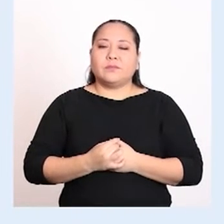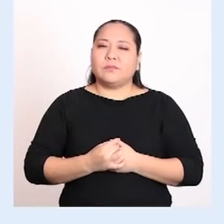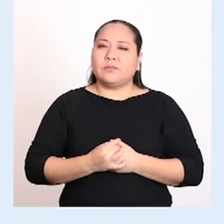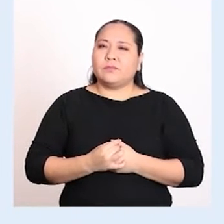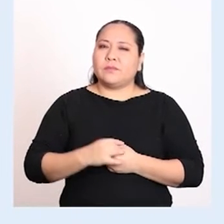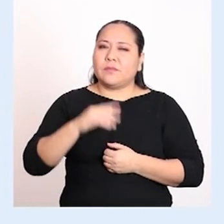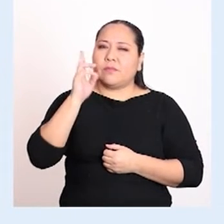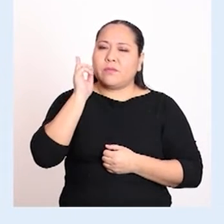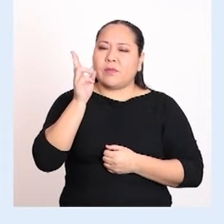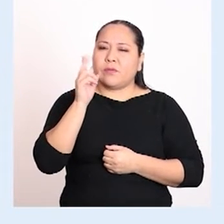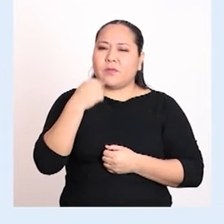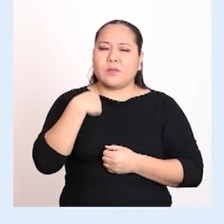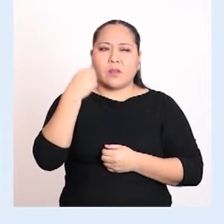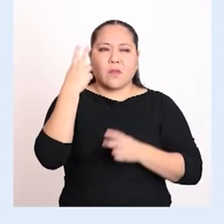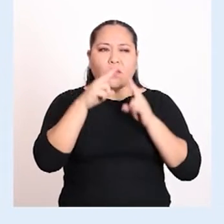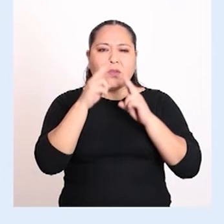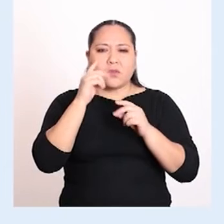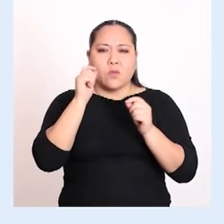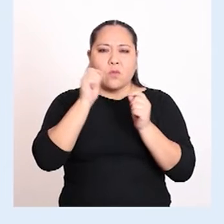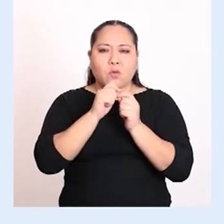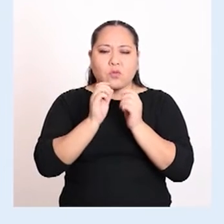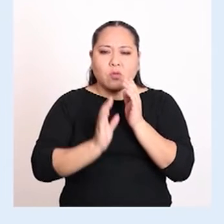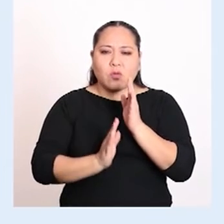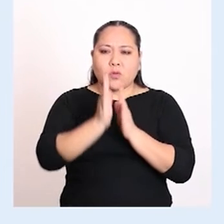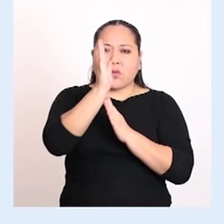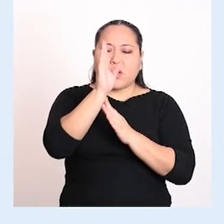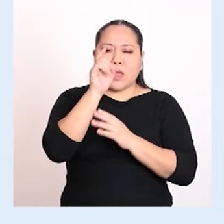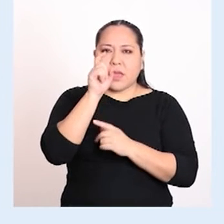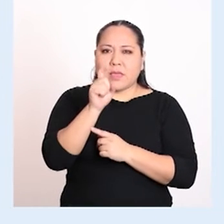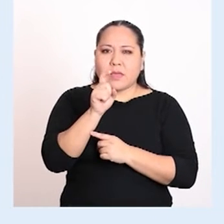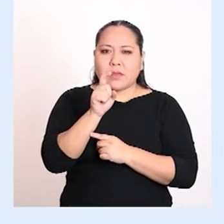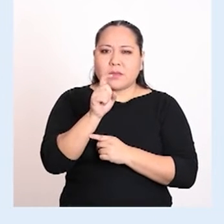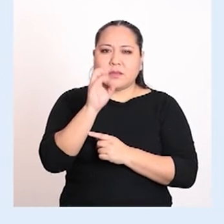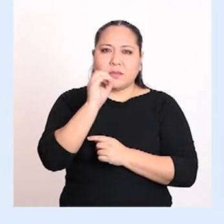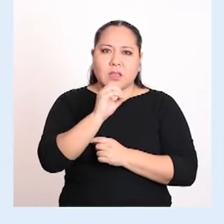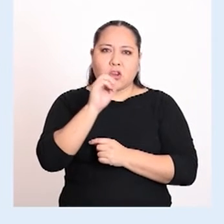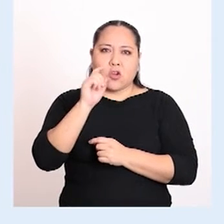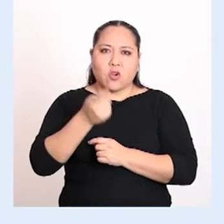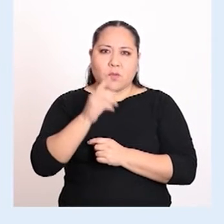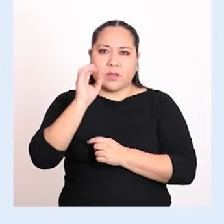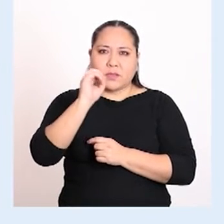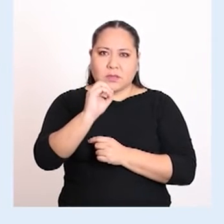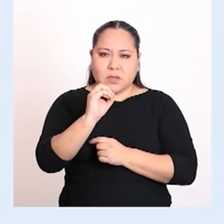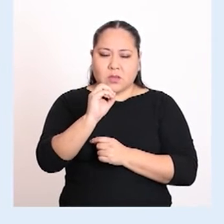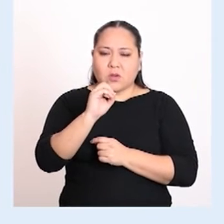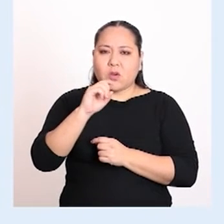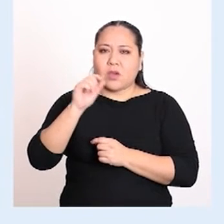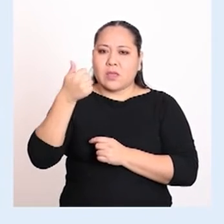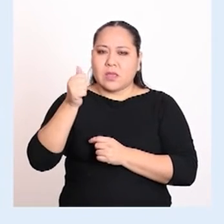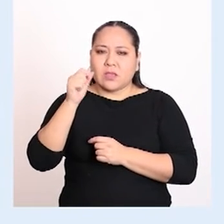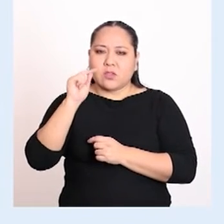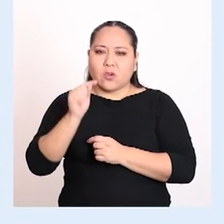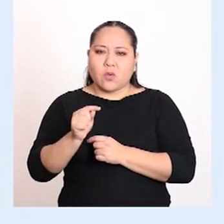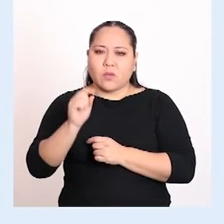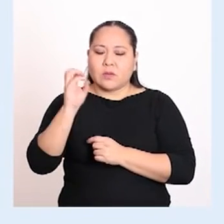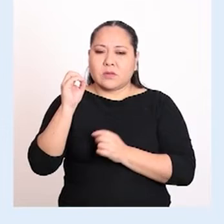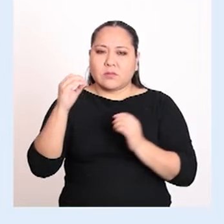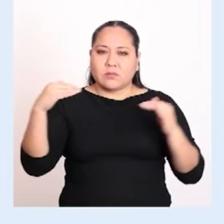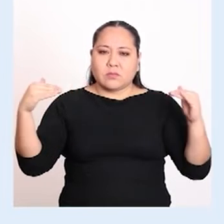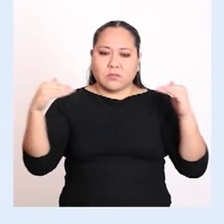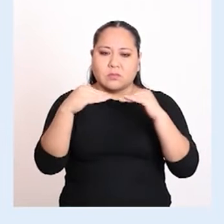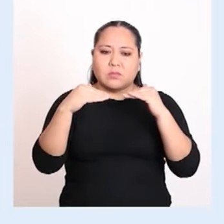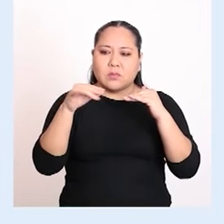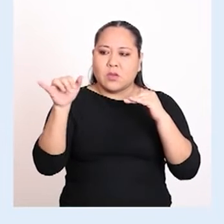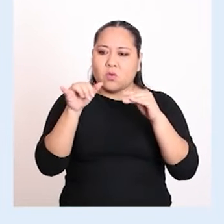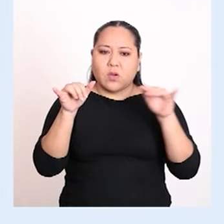Profesor, me he dado cuenta de que los puntos de corte en el eje X, 0,0 y 10,0, tienen la misma distancia que el eje de